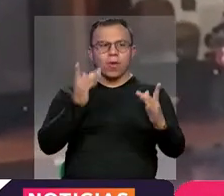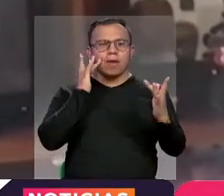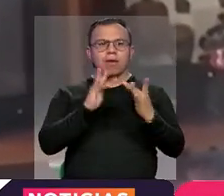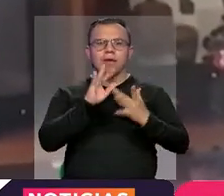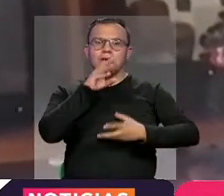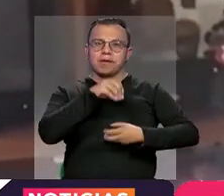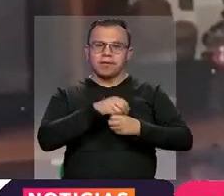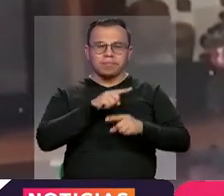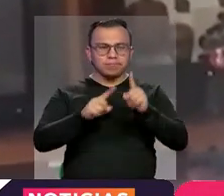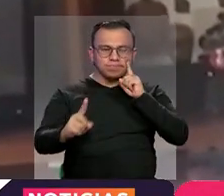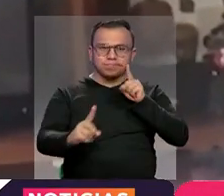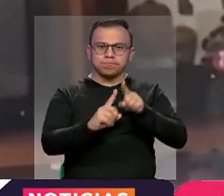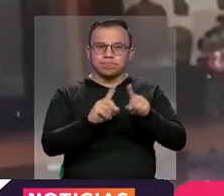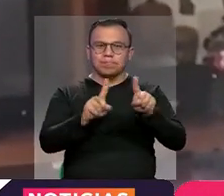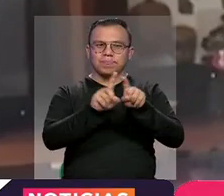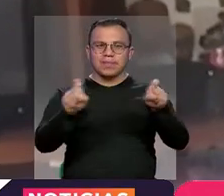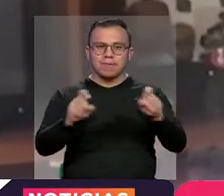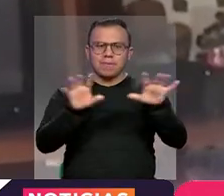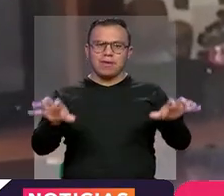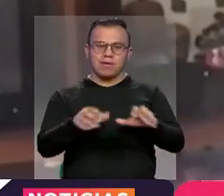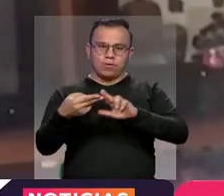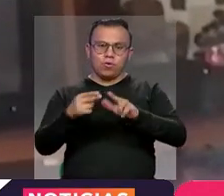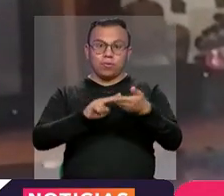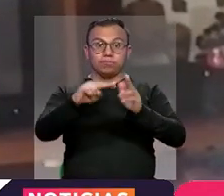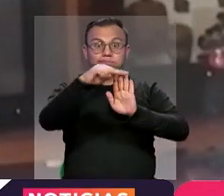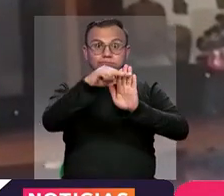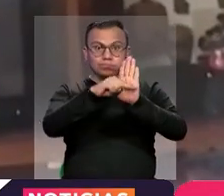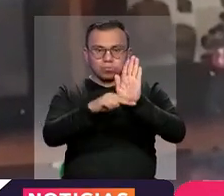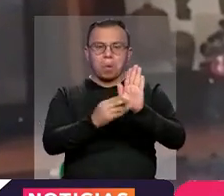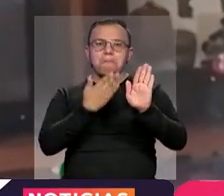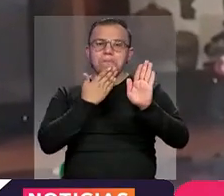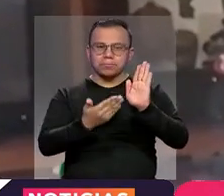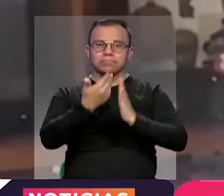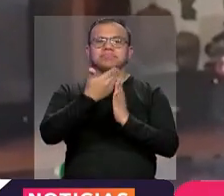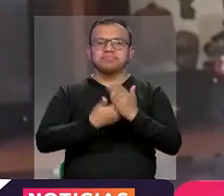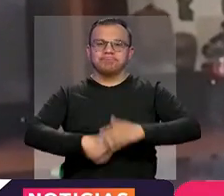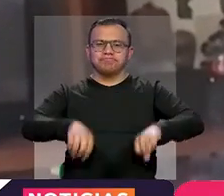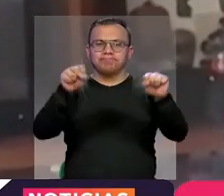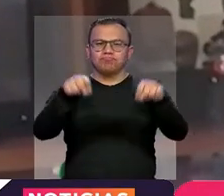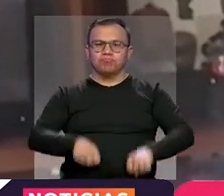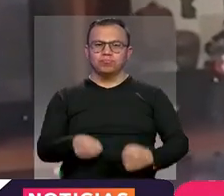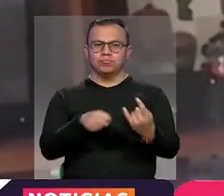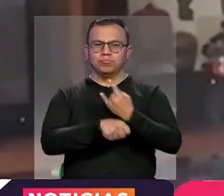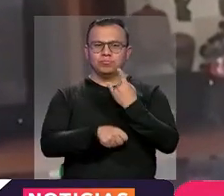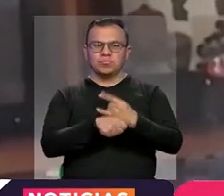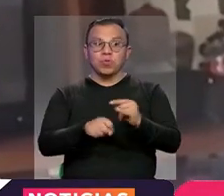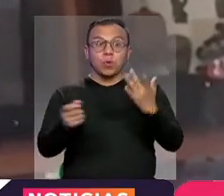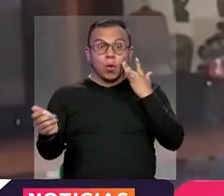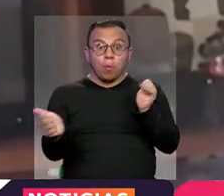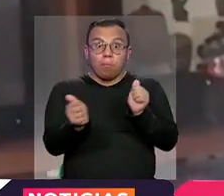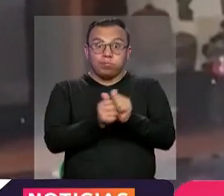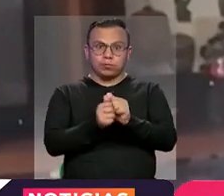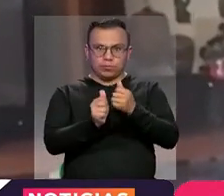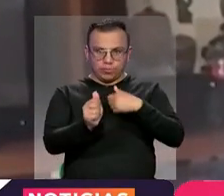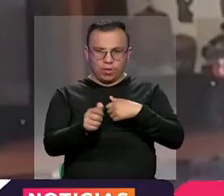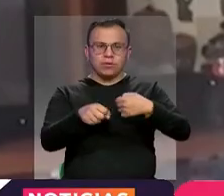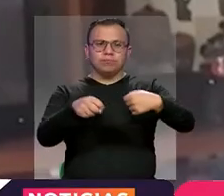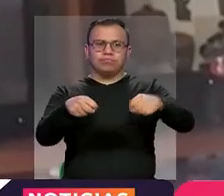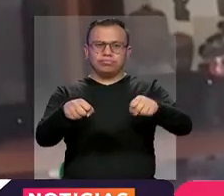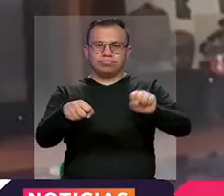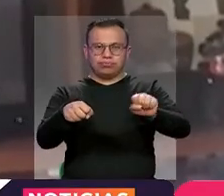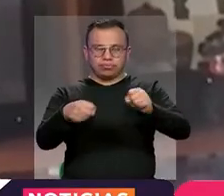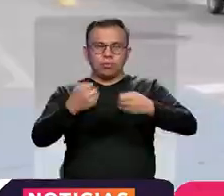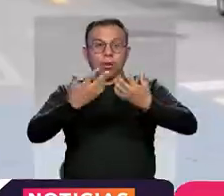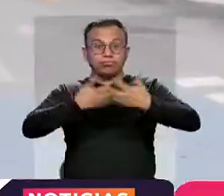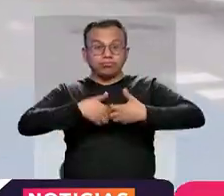No hay en camino ninguna reglamentación o autorización para triciclos que tengan motores de